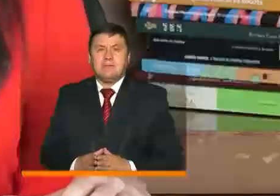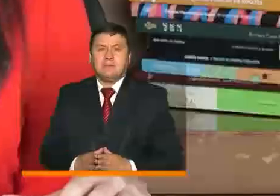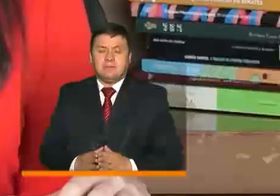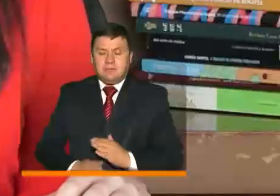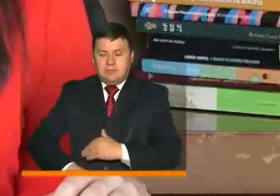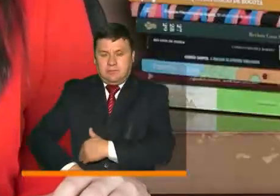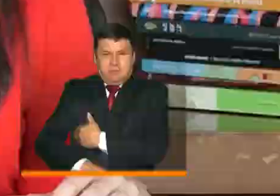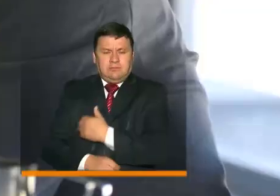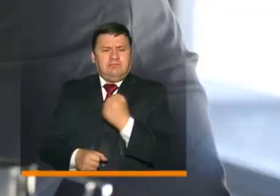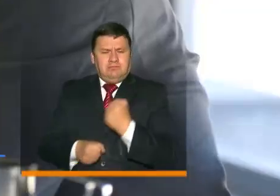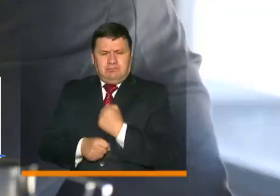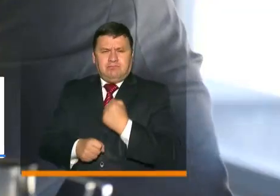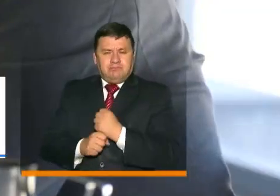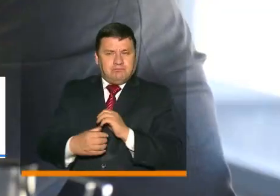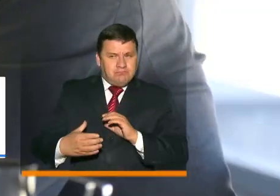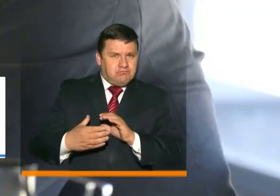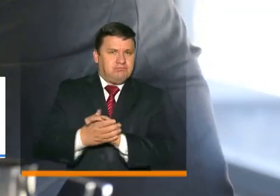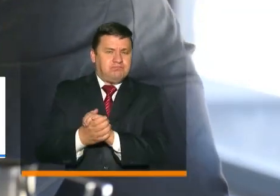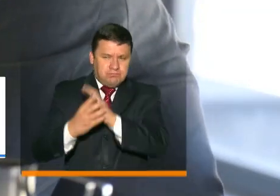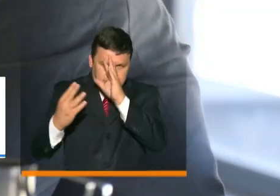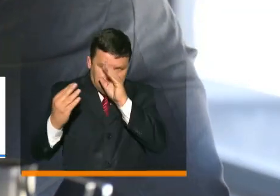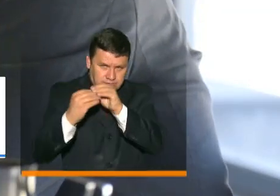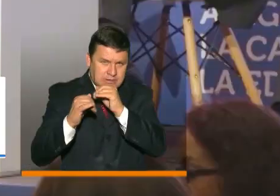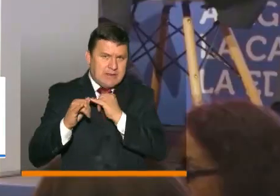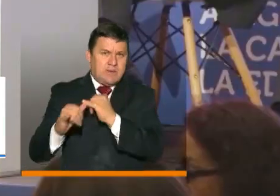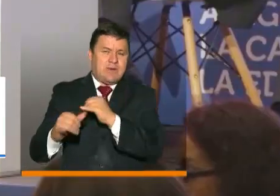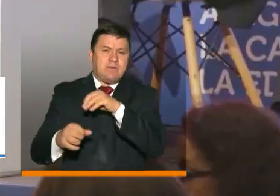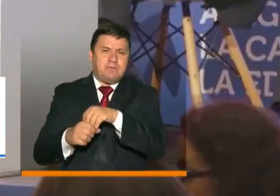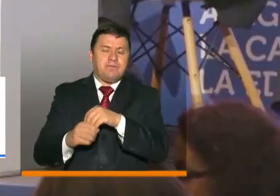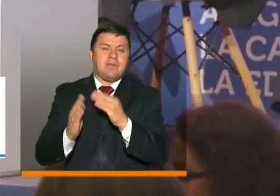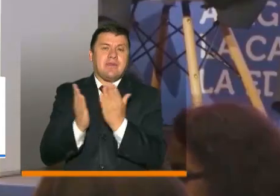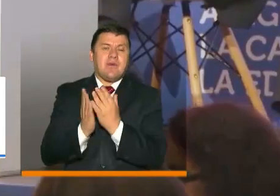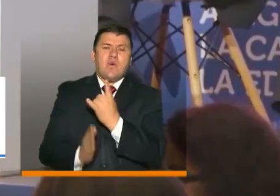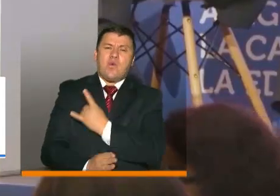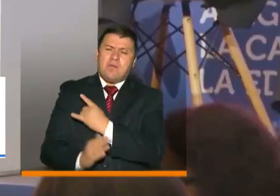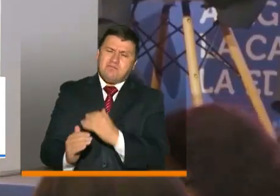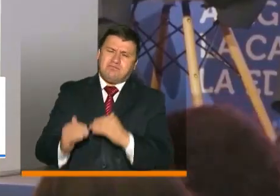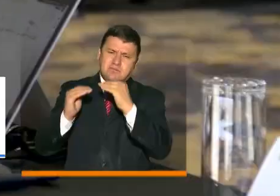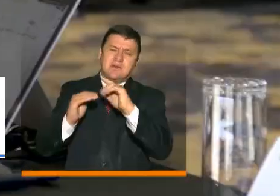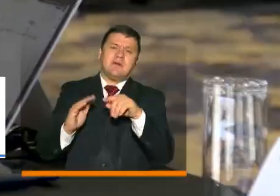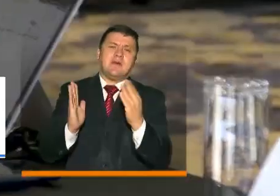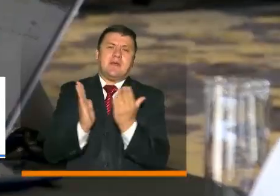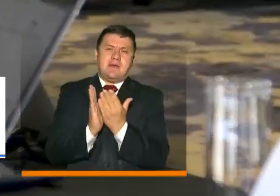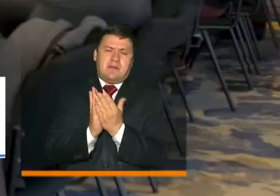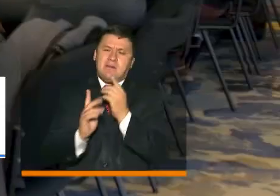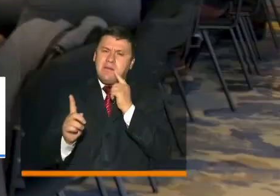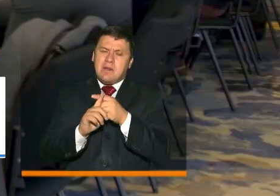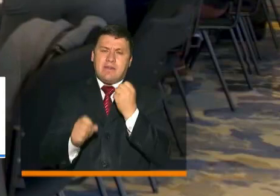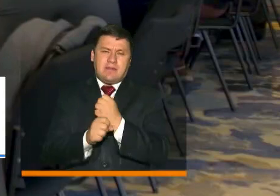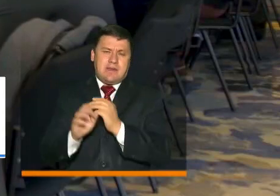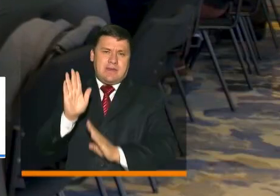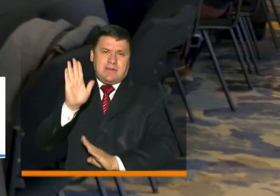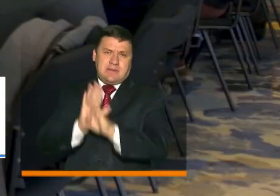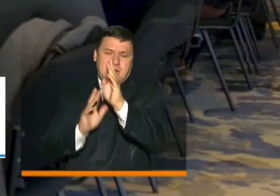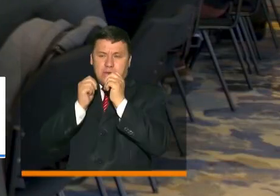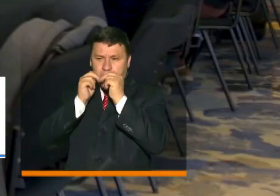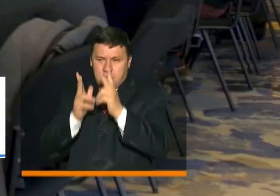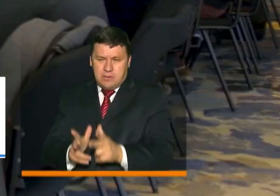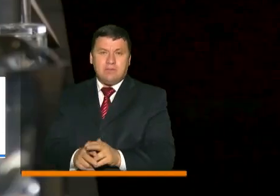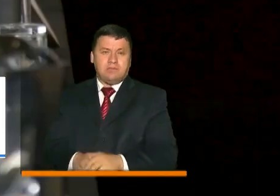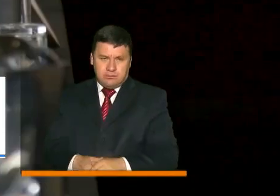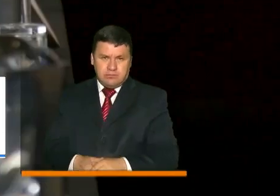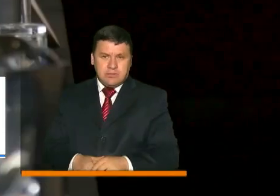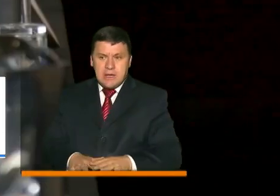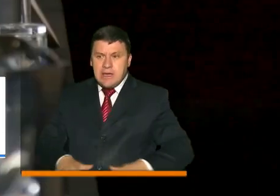El Ministerio trabaja de manera articulada con las instituciones de educación superior y de educación para el trabajo y desarrollo humano en